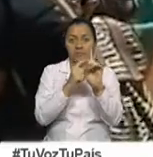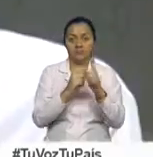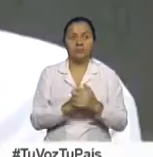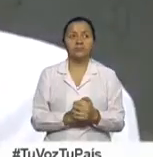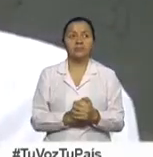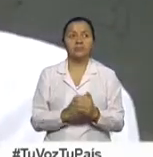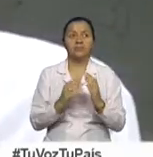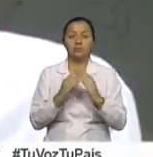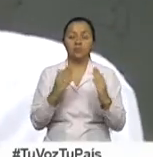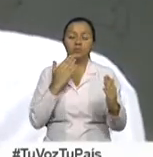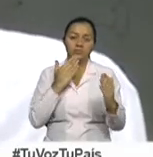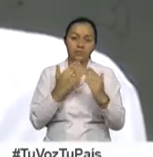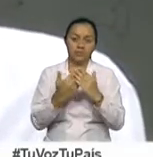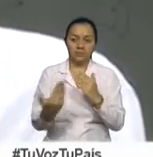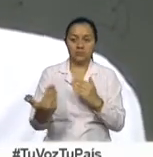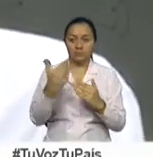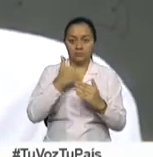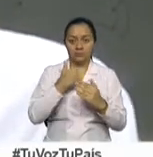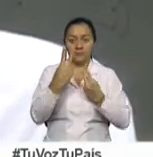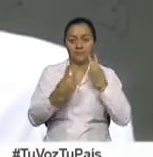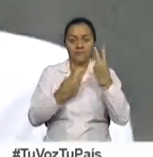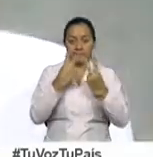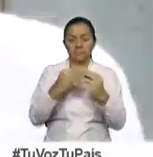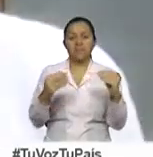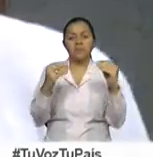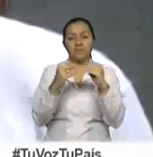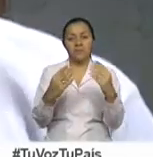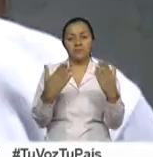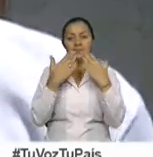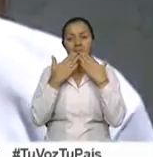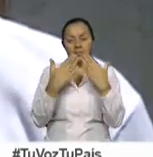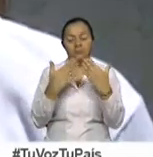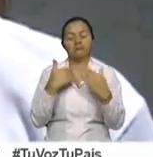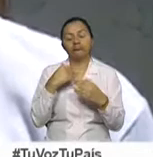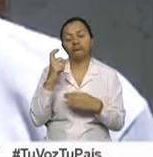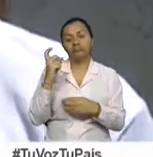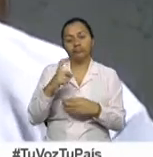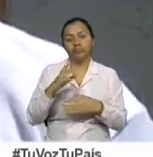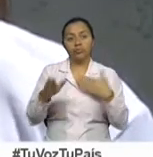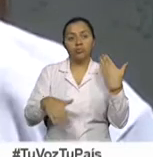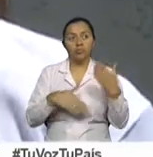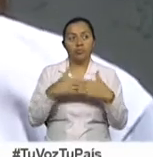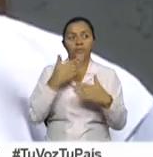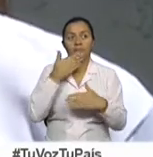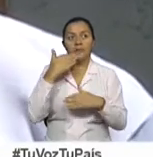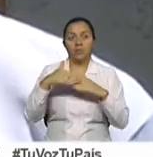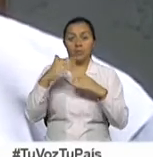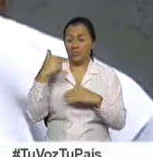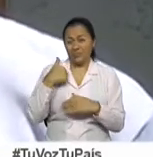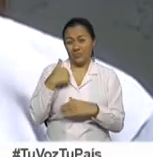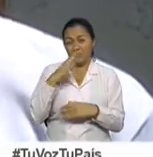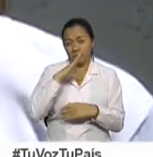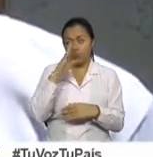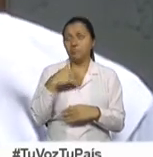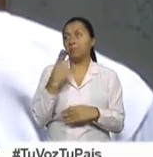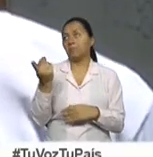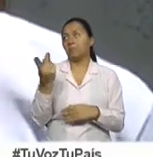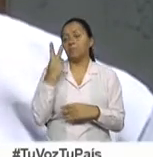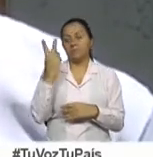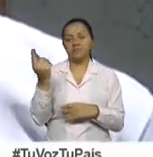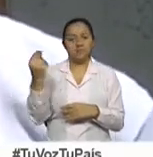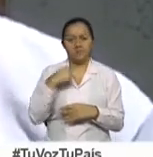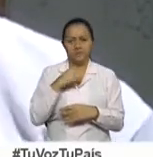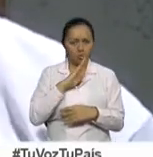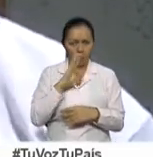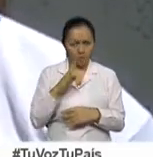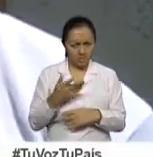gracias por haber venido a visitarnos. Se les agradece y es una esperanza para mí porque yo no me esperaba esto.